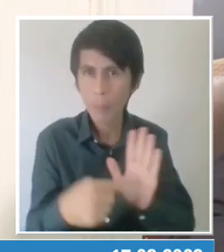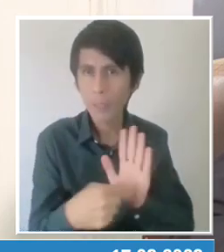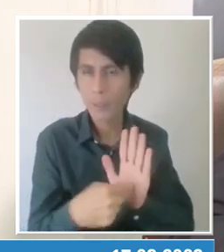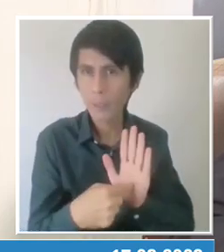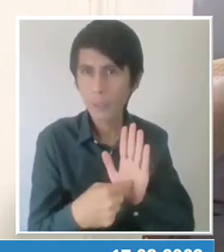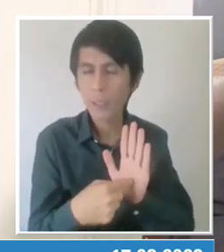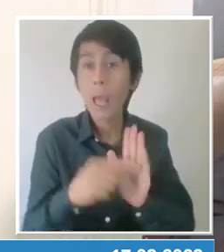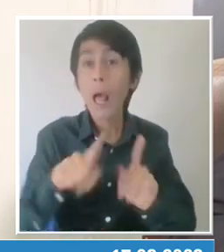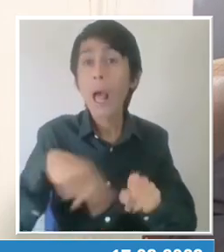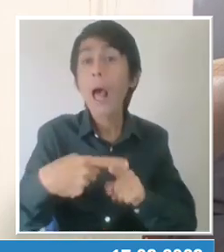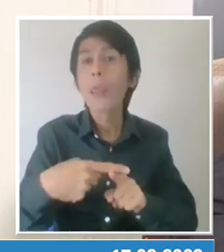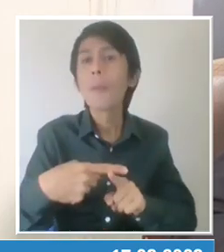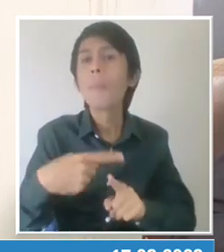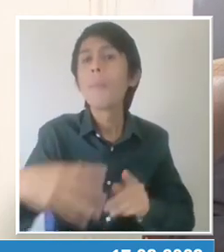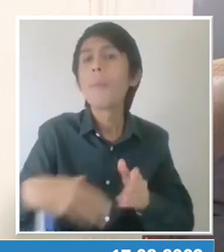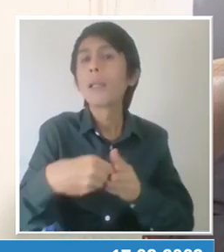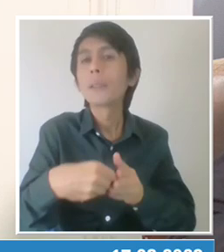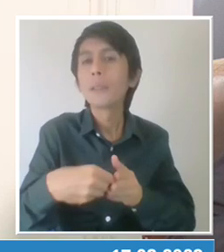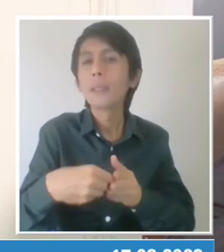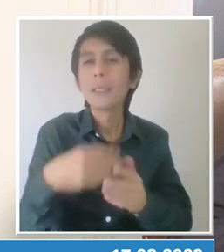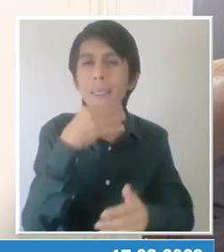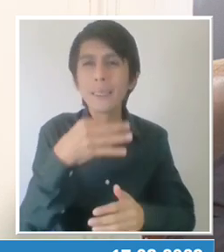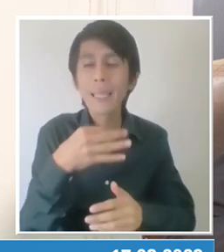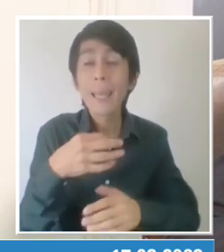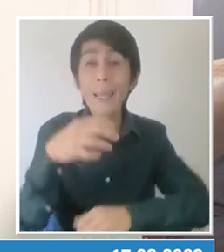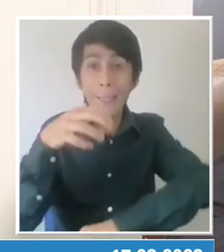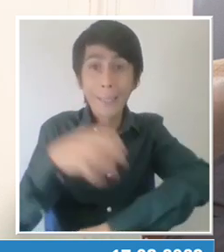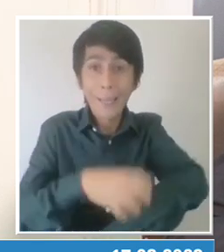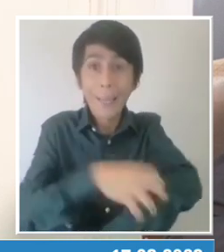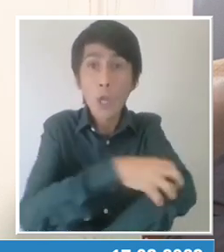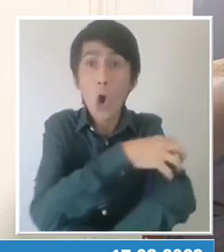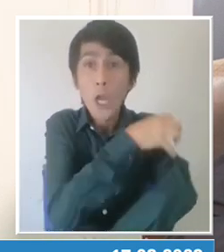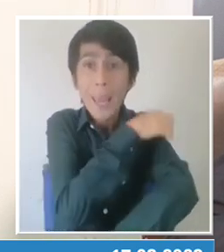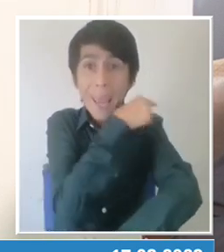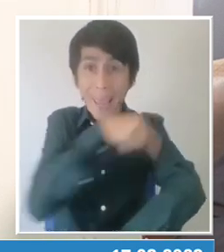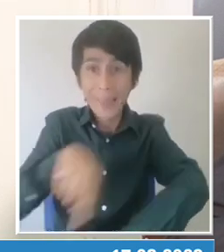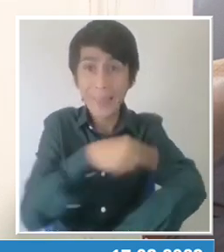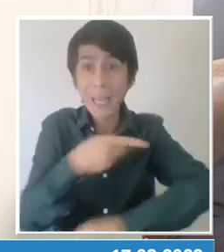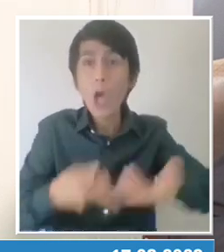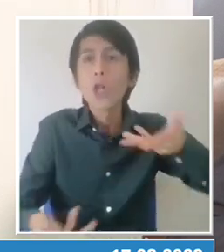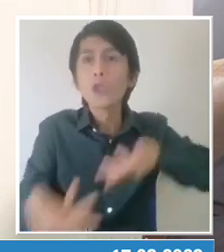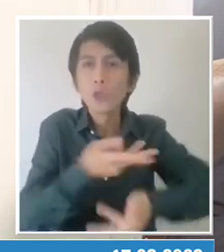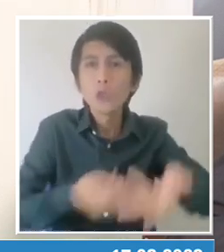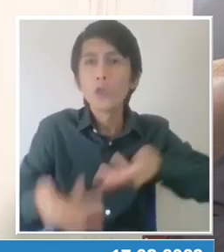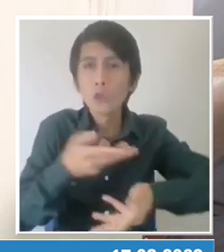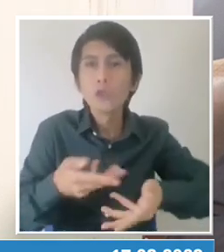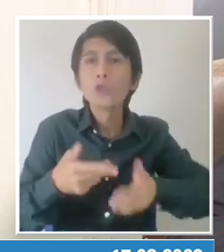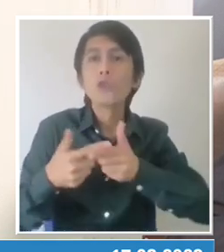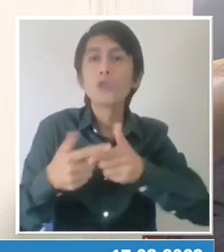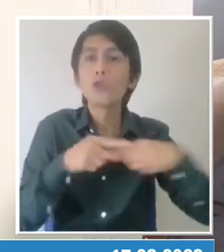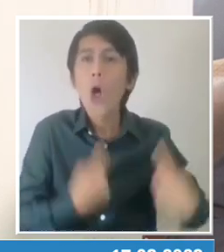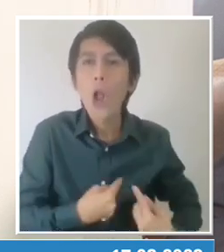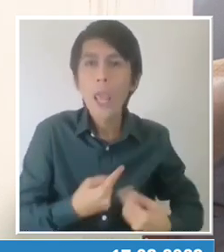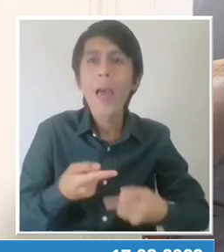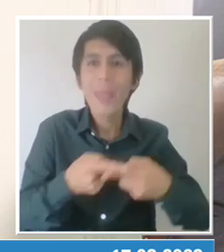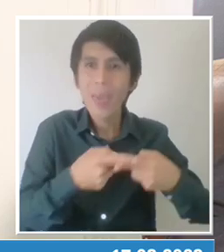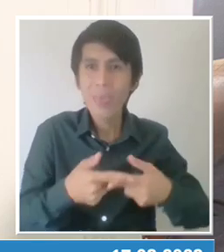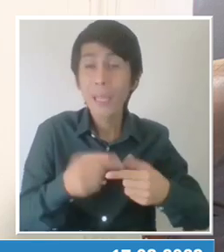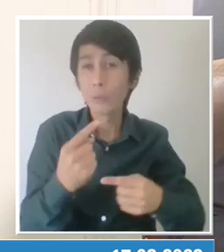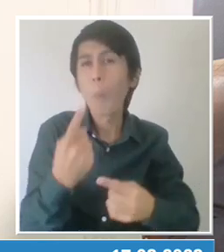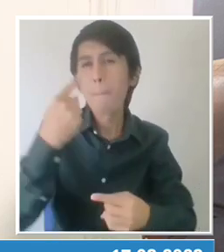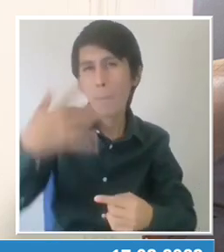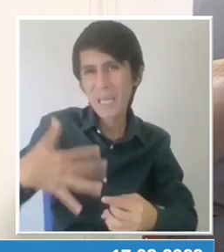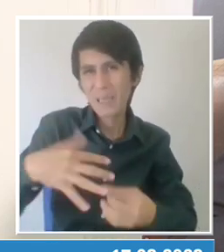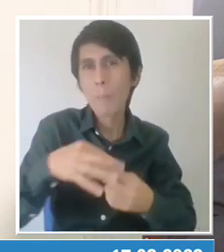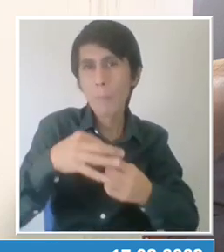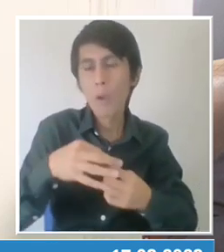que entre las regiones tiene que existir solidaridad, que es otro principio fundamental, la verdad es que estamos